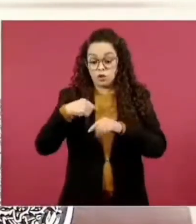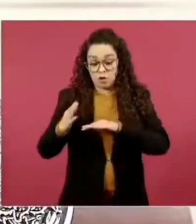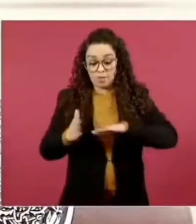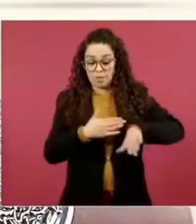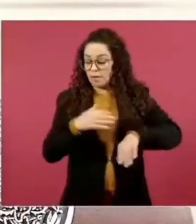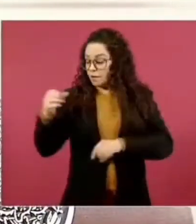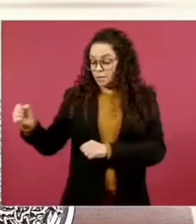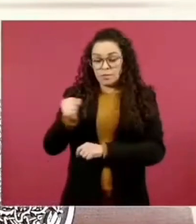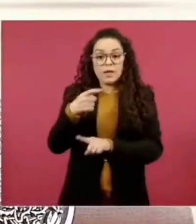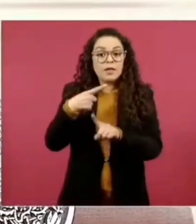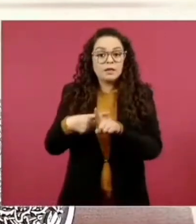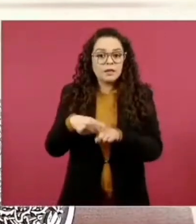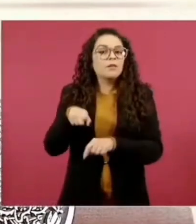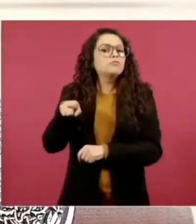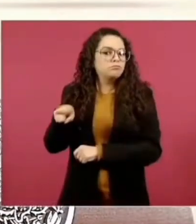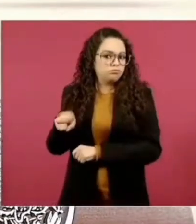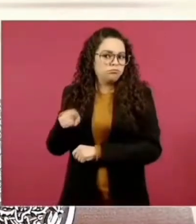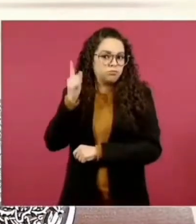lo decide, ¿no?